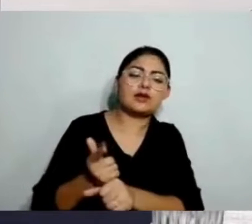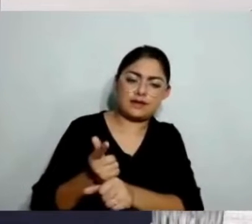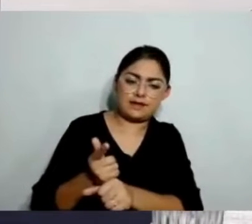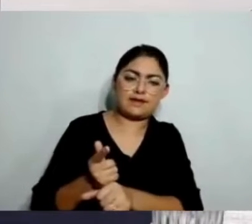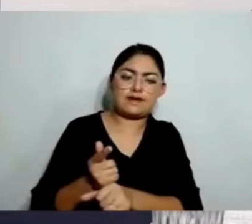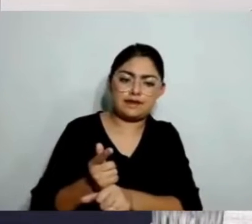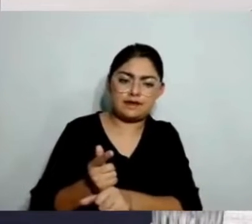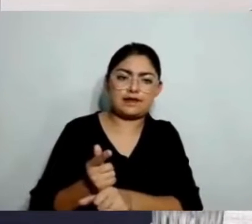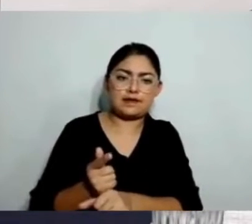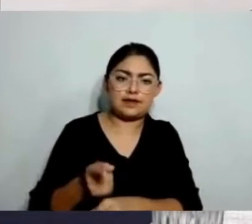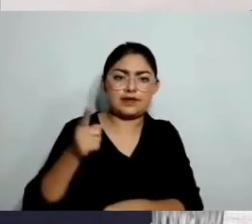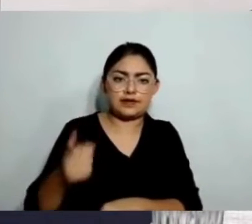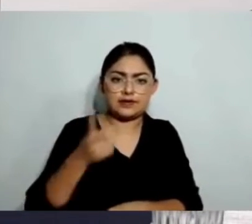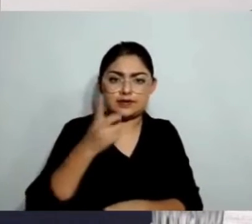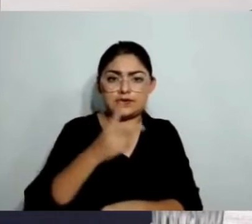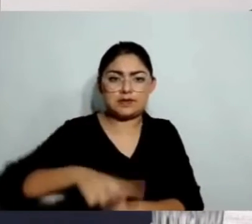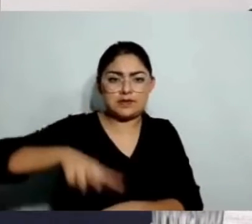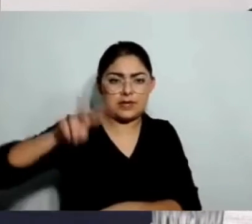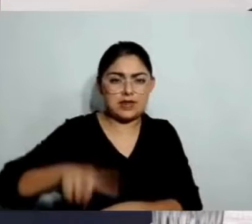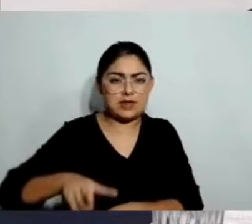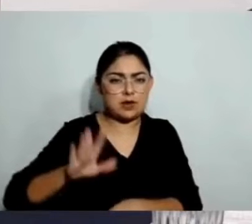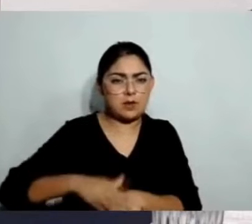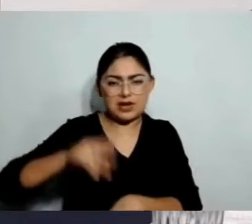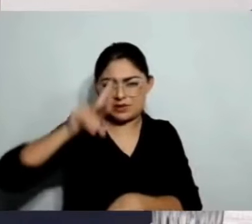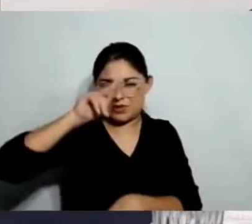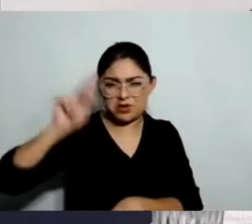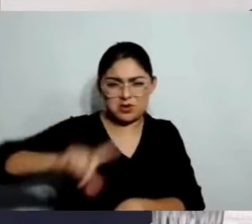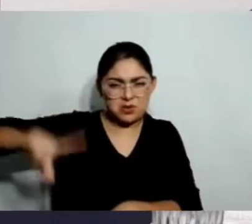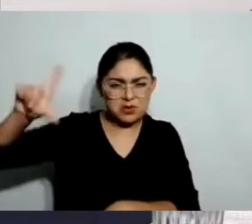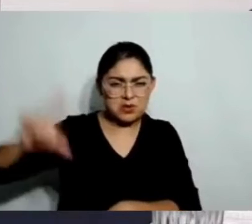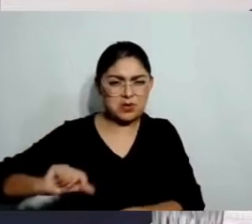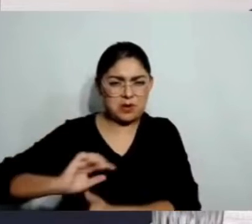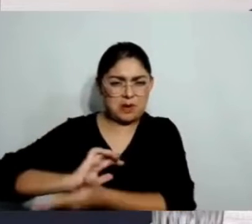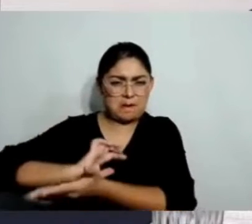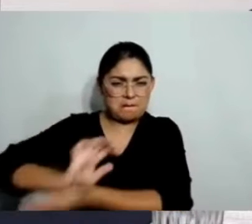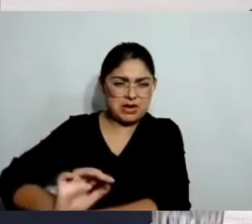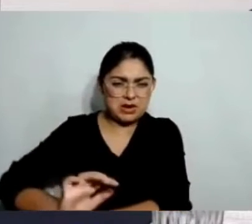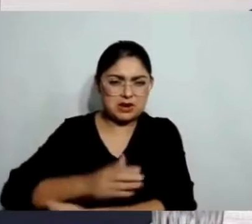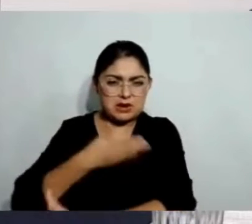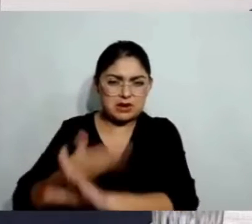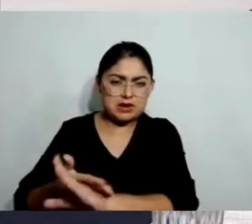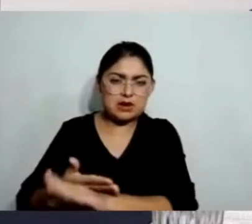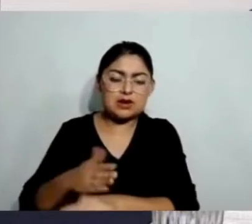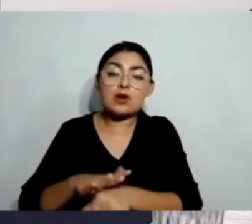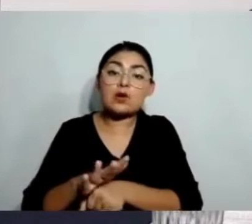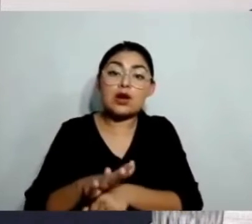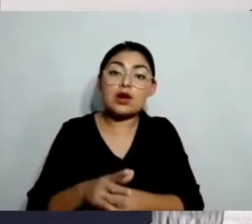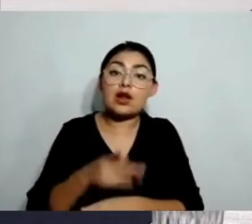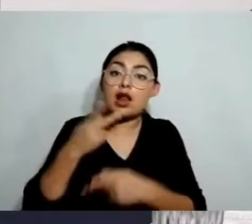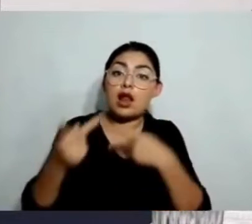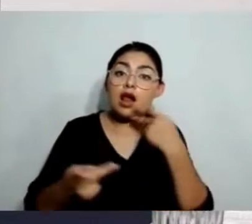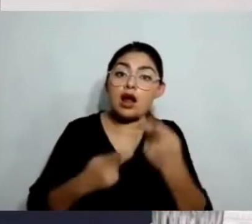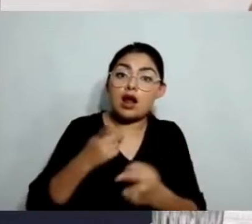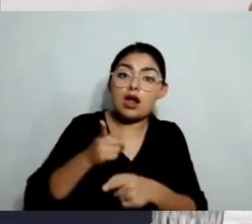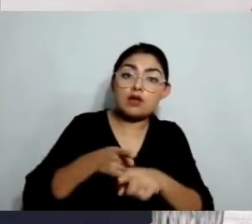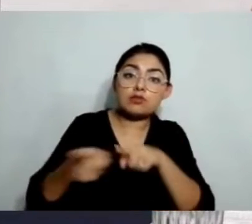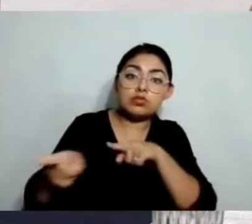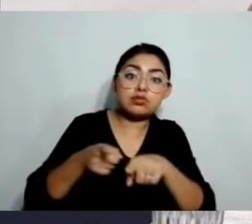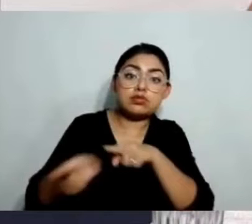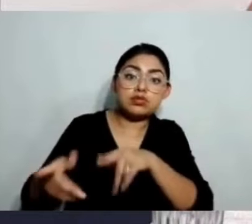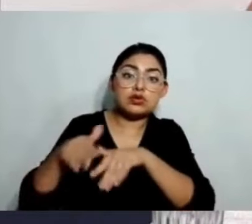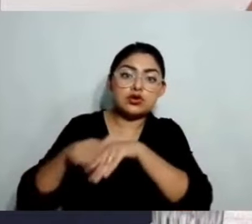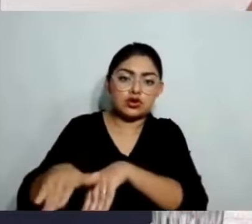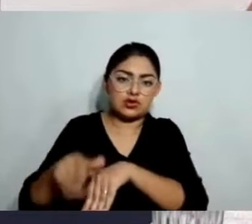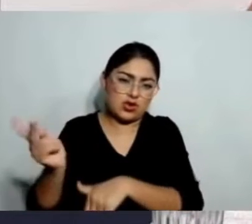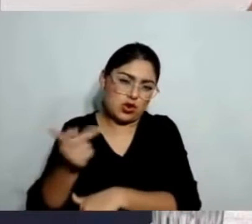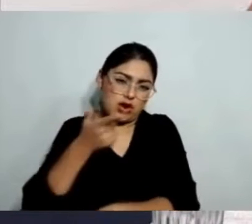lo más humillante para ellas fueron los comentarios durante la detención relativos a su orientación sexual